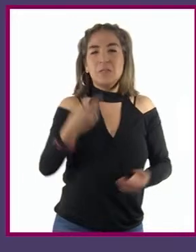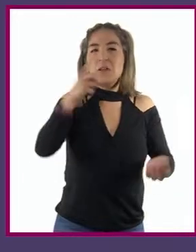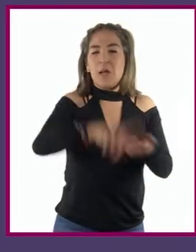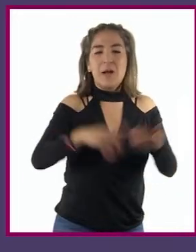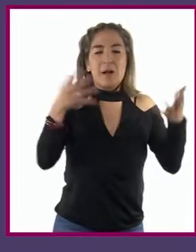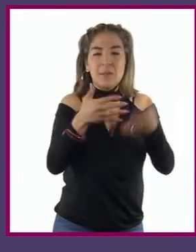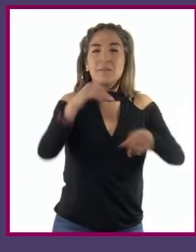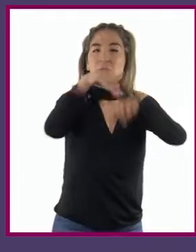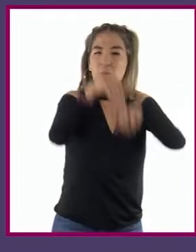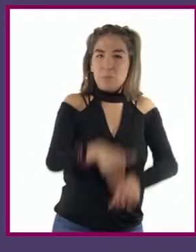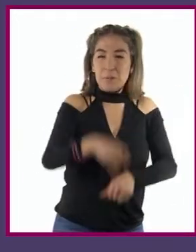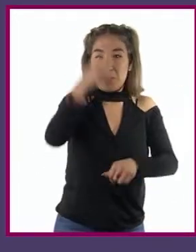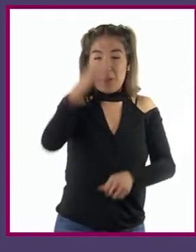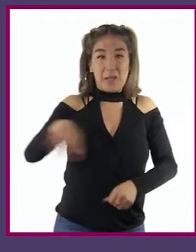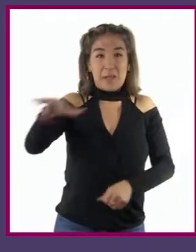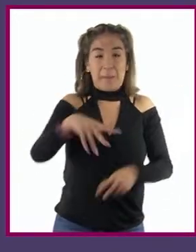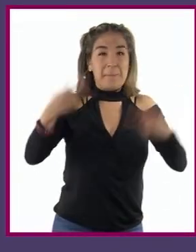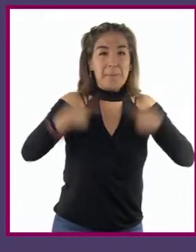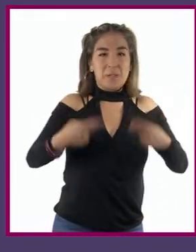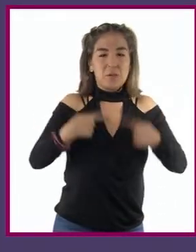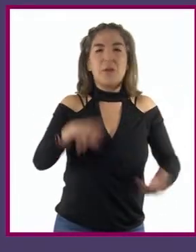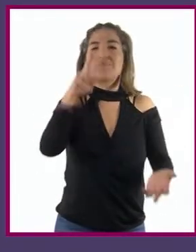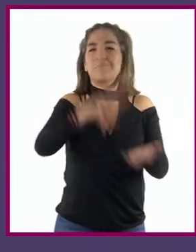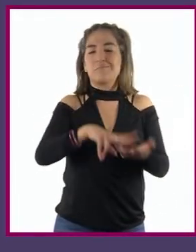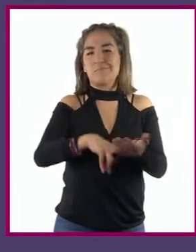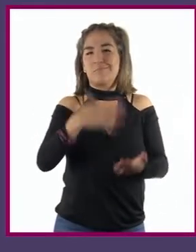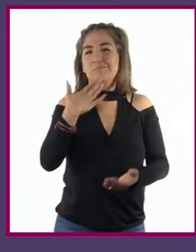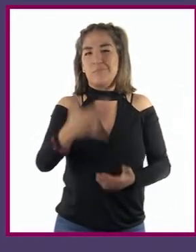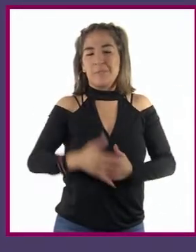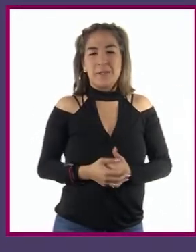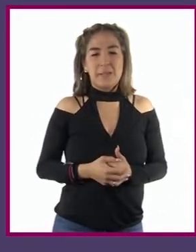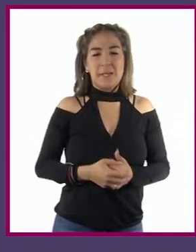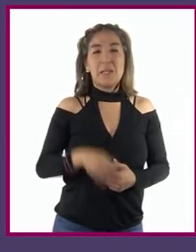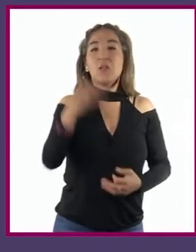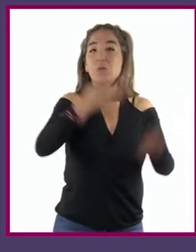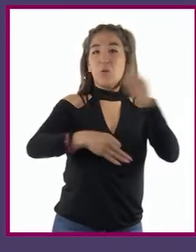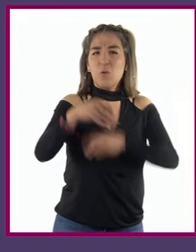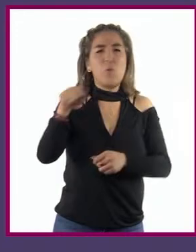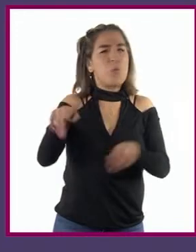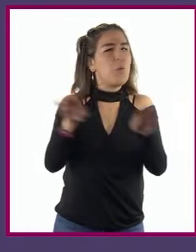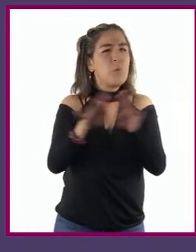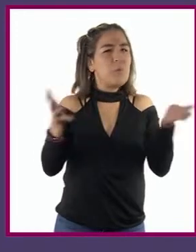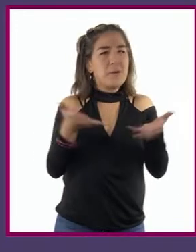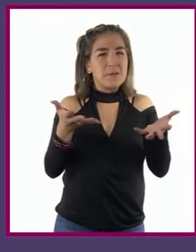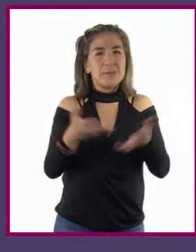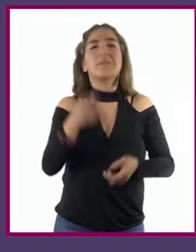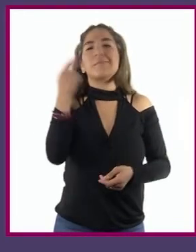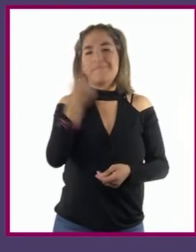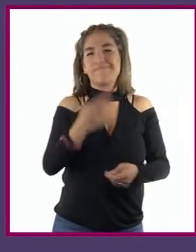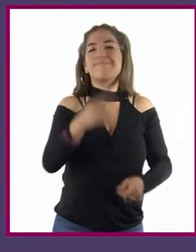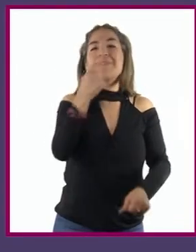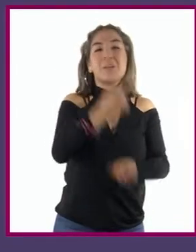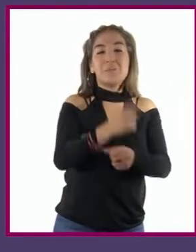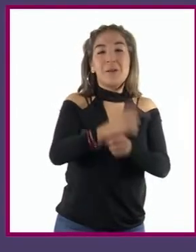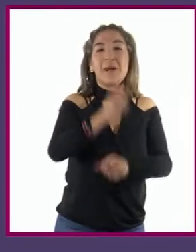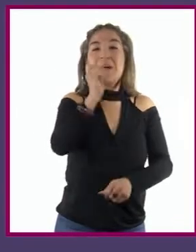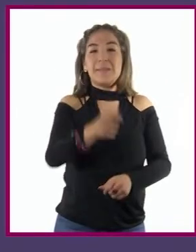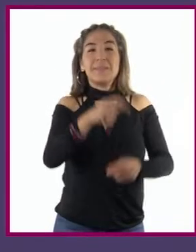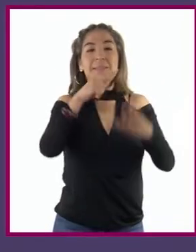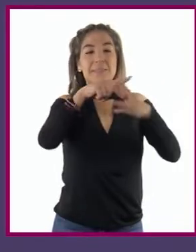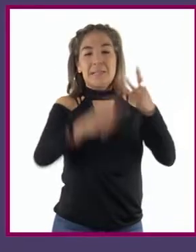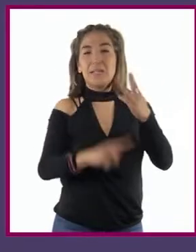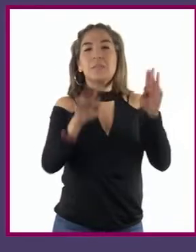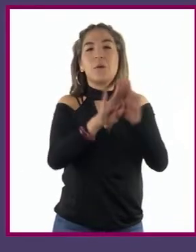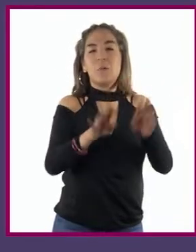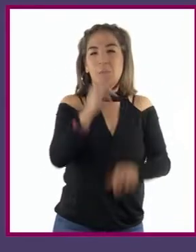que corresponde a las autoridades hacer valer. Para que todo esto sea posible, se requiere de la existencia de diversos órganos